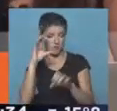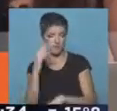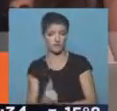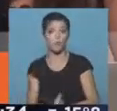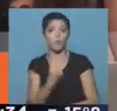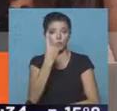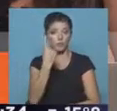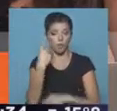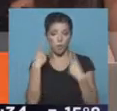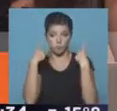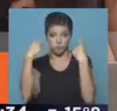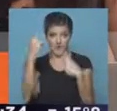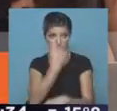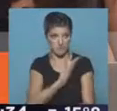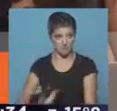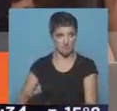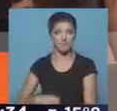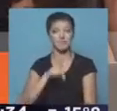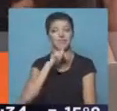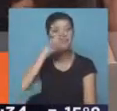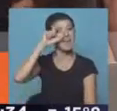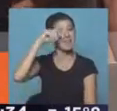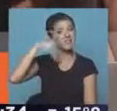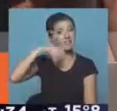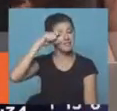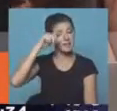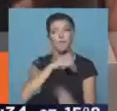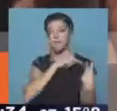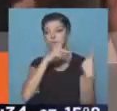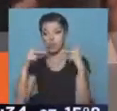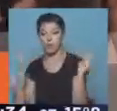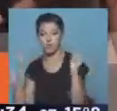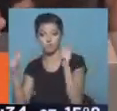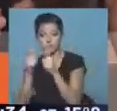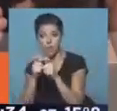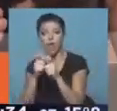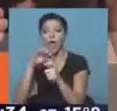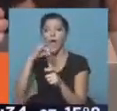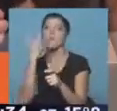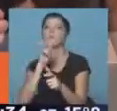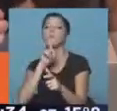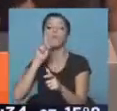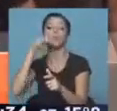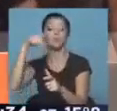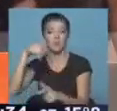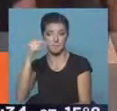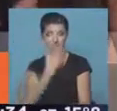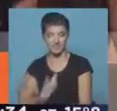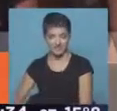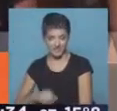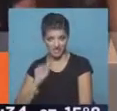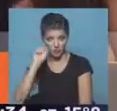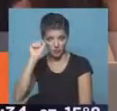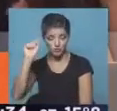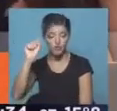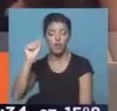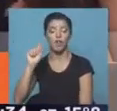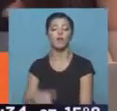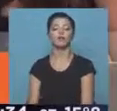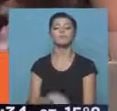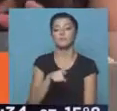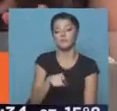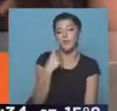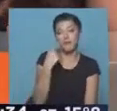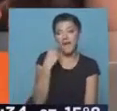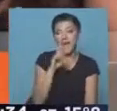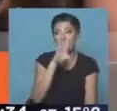que se animó a hacer Temer en el último tiempo fue a ver a Vladimir Putin, y lo que uno ve como que ha arrojado adentro de Brasil lo